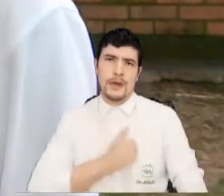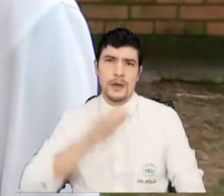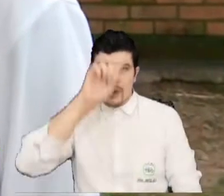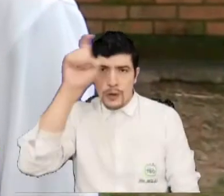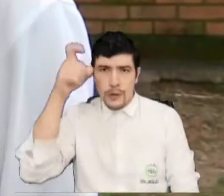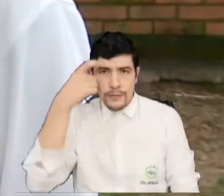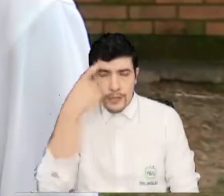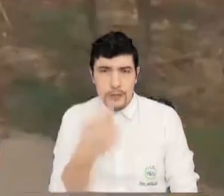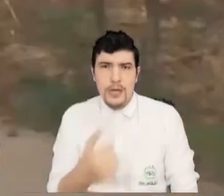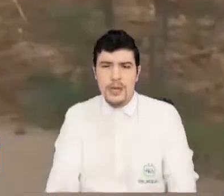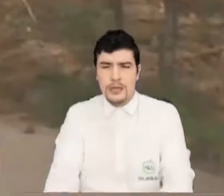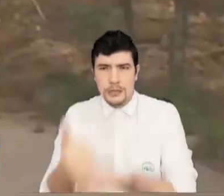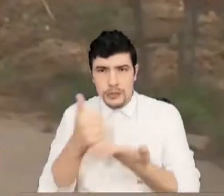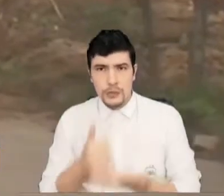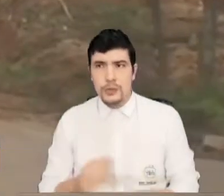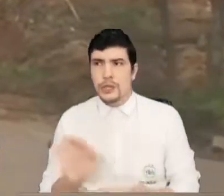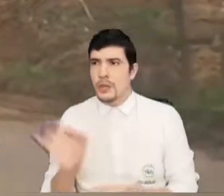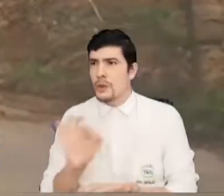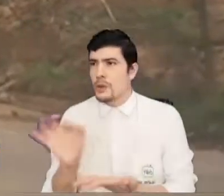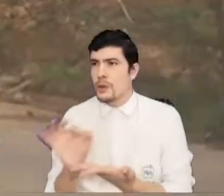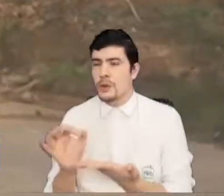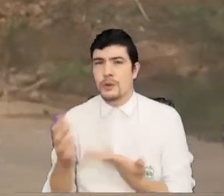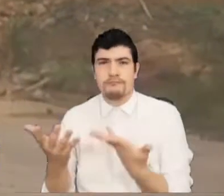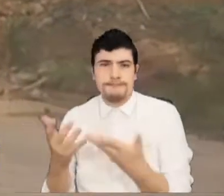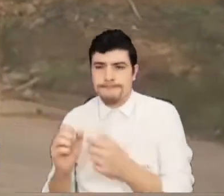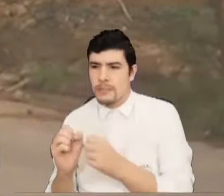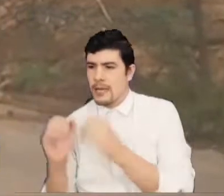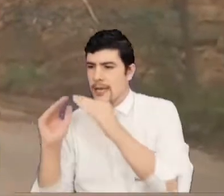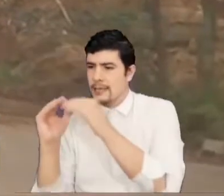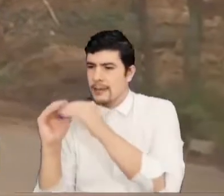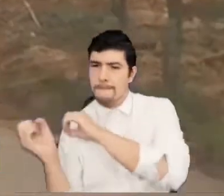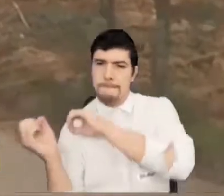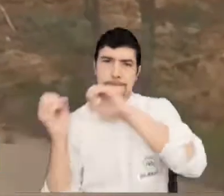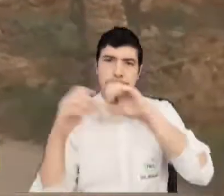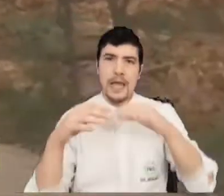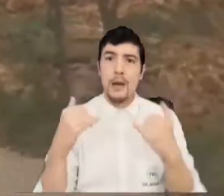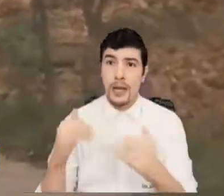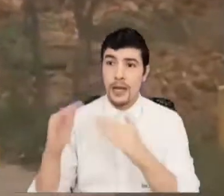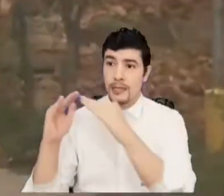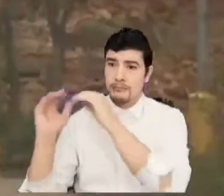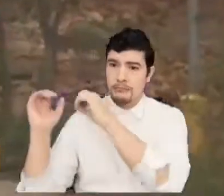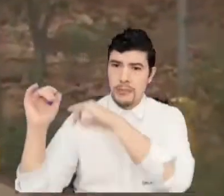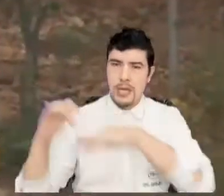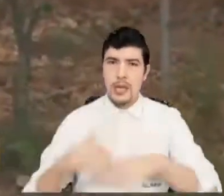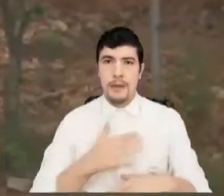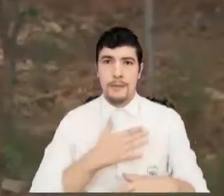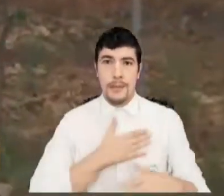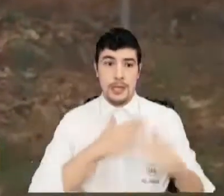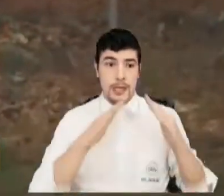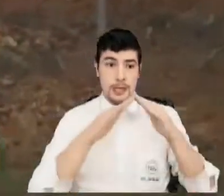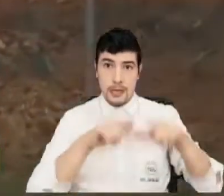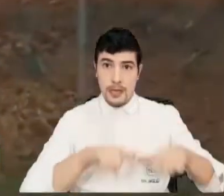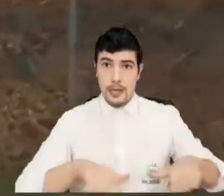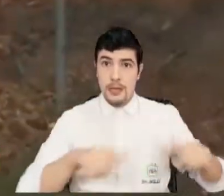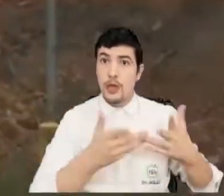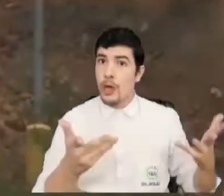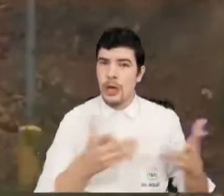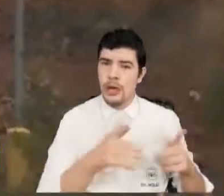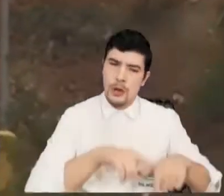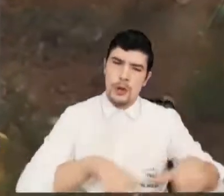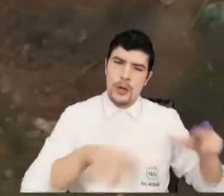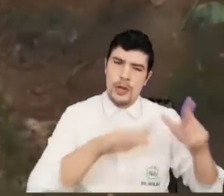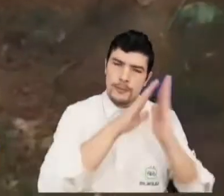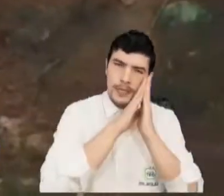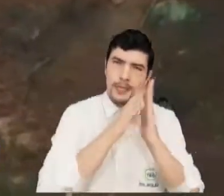reubicación, ya que nos fuimos damnificados y en este momento me encuentro ubicado en una habitación con mi señora madre, que es una señora de la tercera edad, que tiene